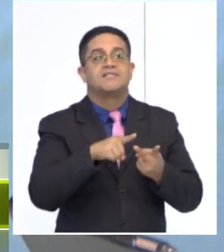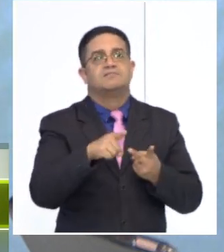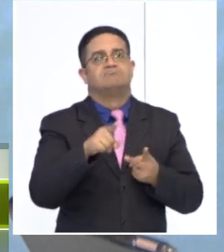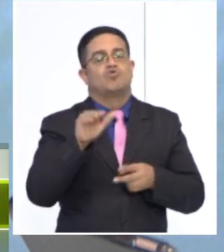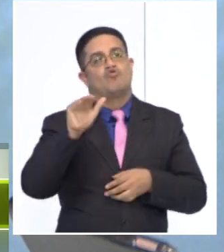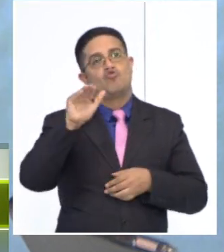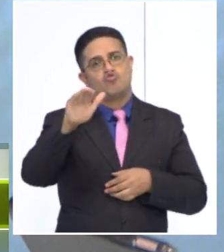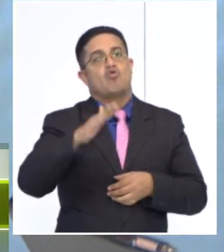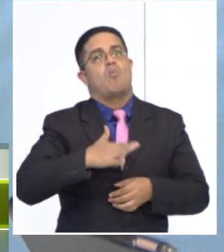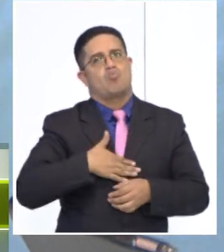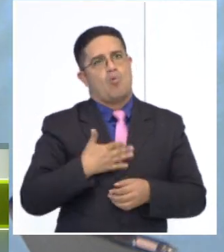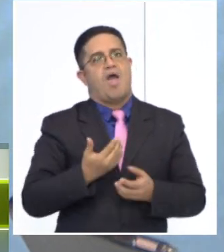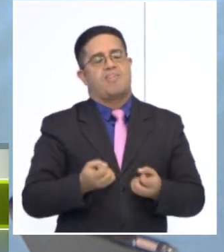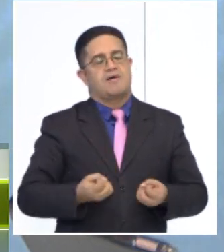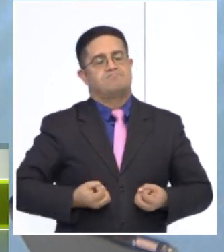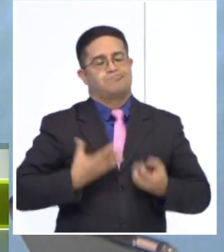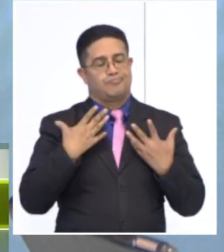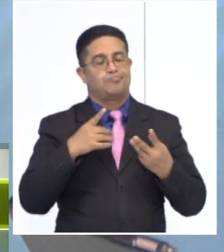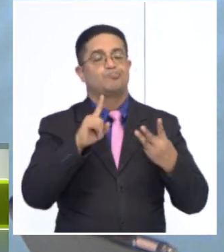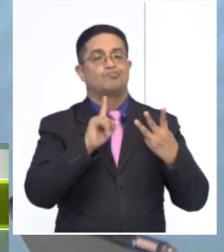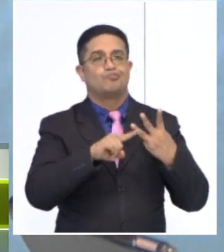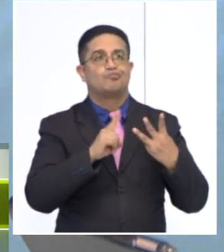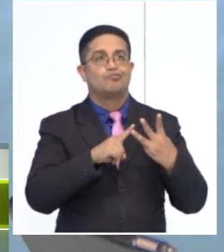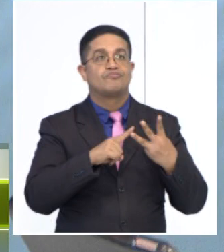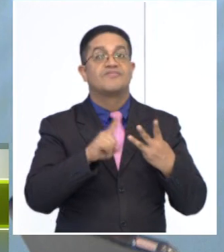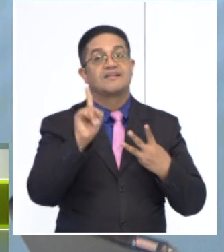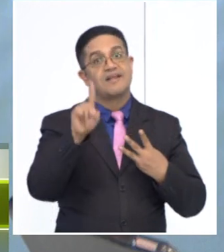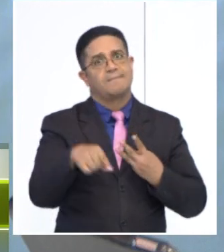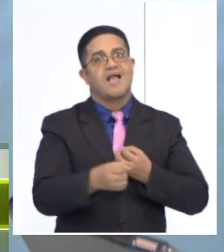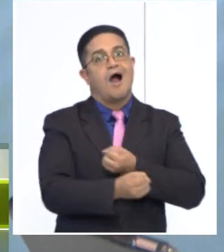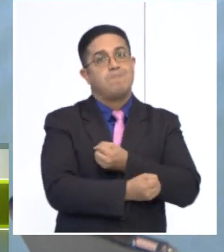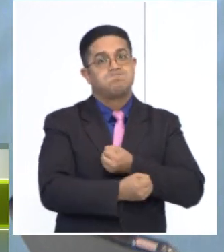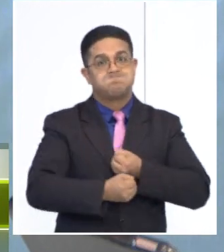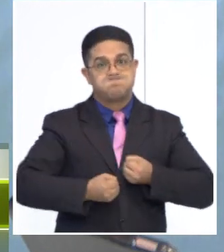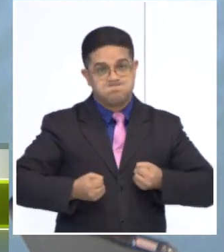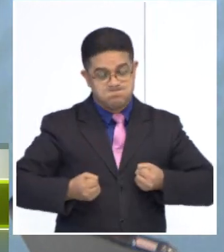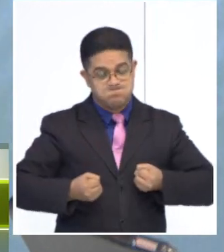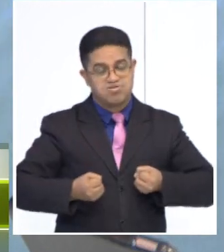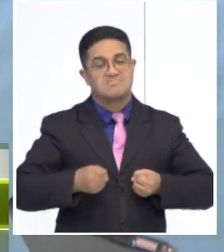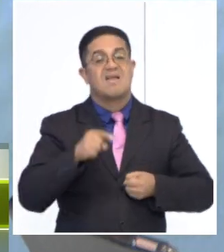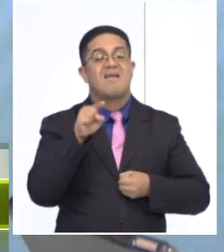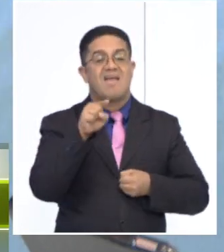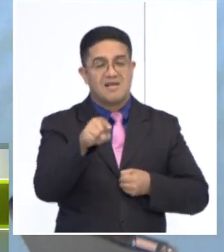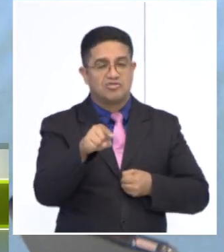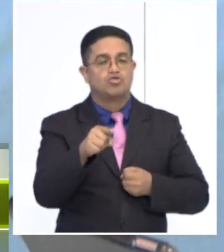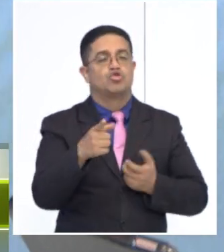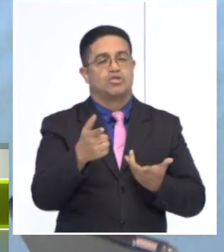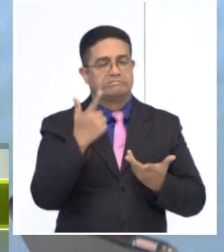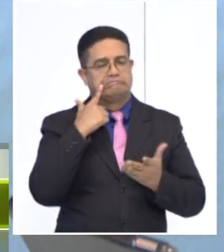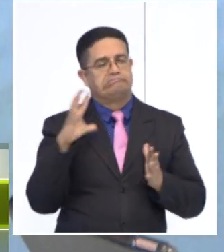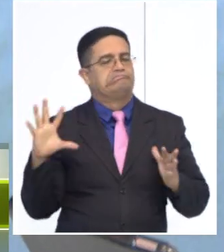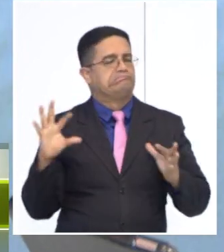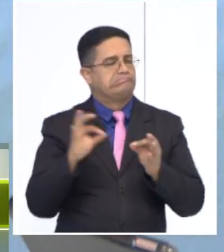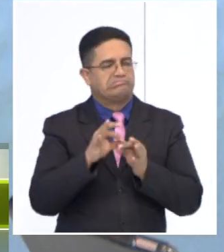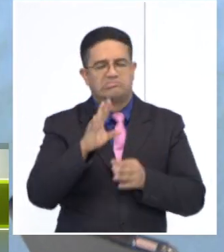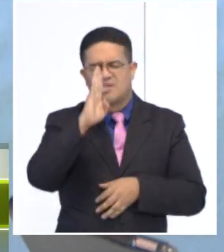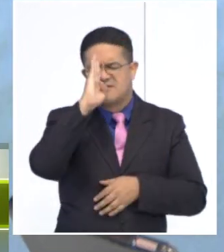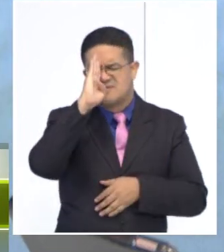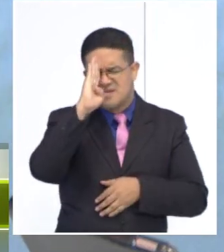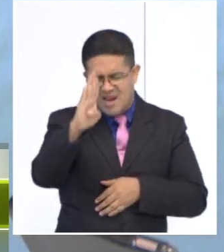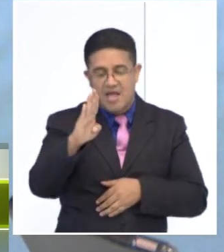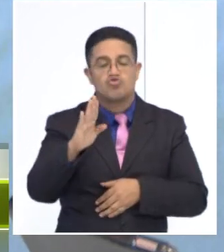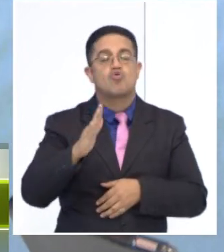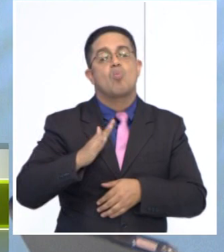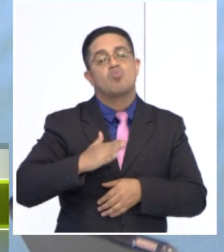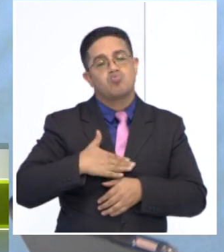la aparición de la diabetes, y el otro, el sobrepeso o la obesidad. Son factores de riesgo asociados directamente